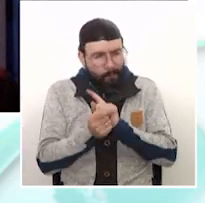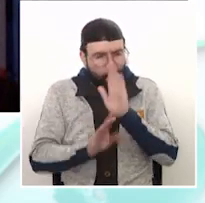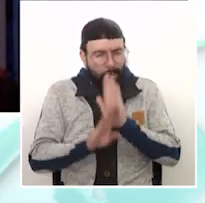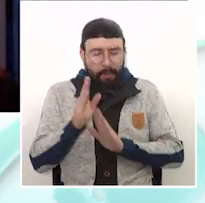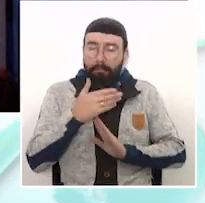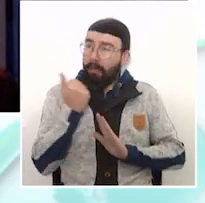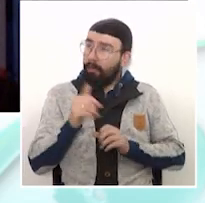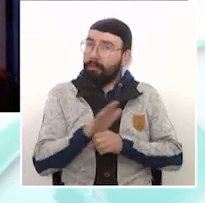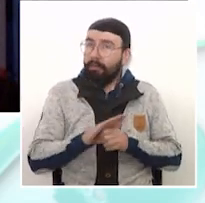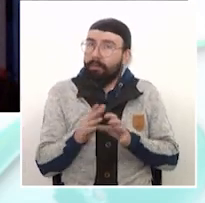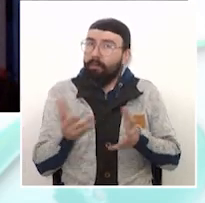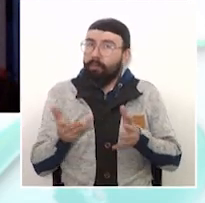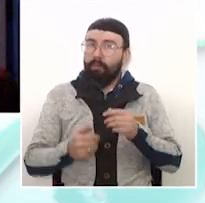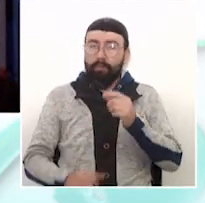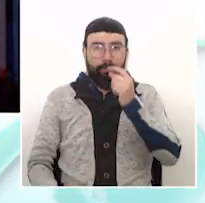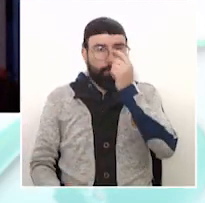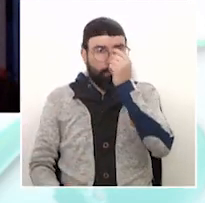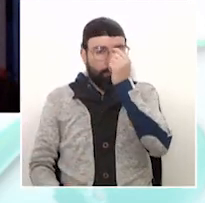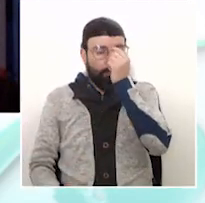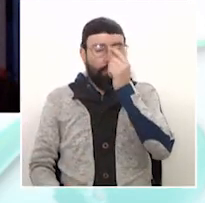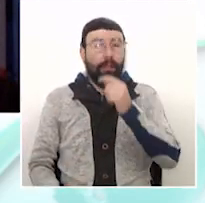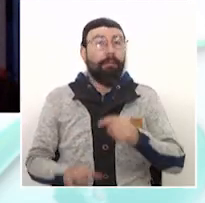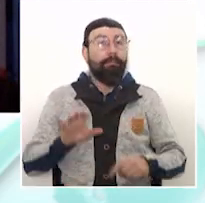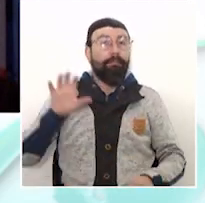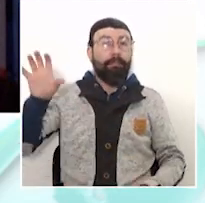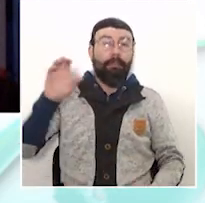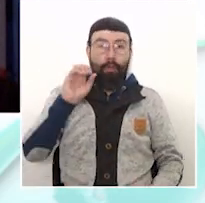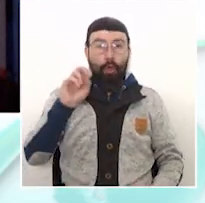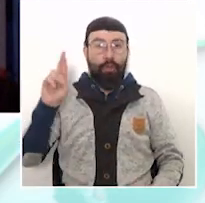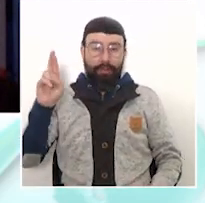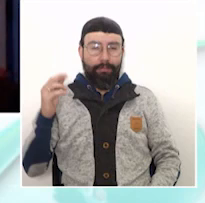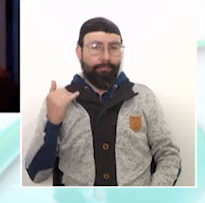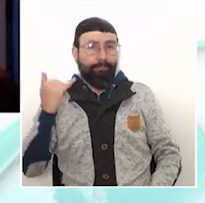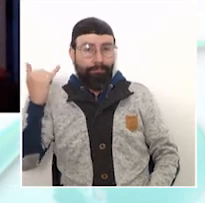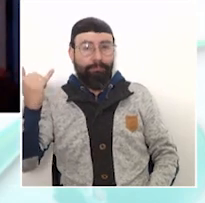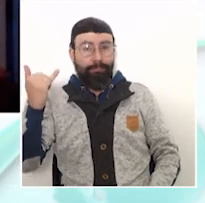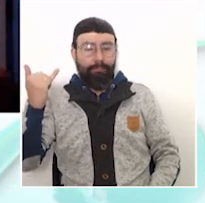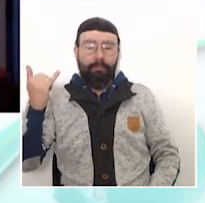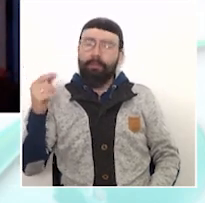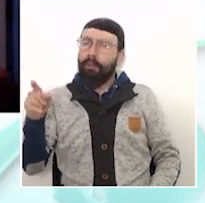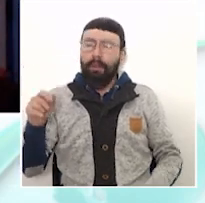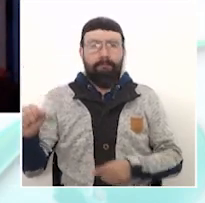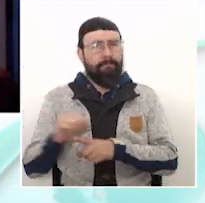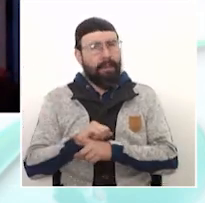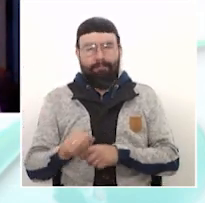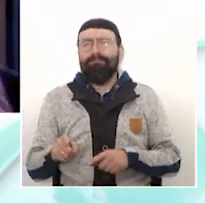situación. En el Oriente, amigas y amigos de Conexión Vital, hay un ejercicio muy